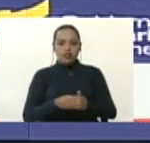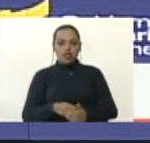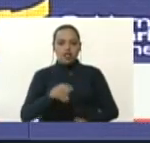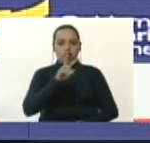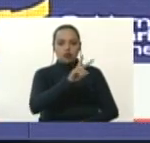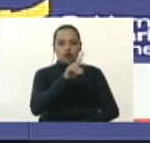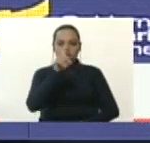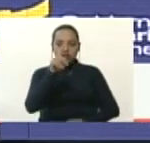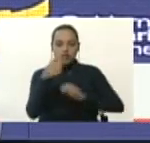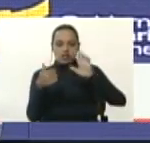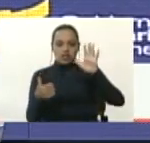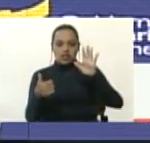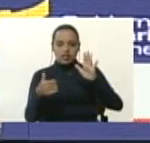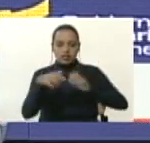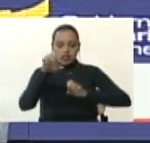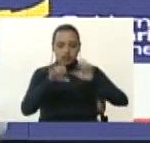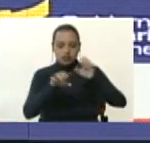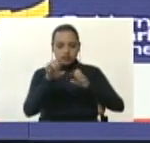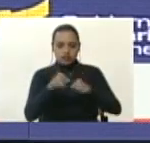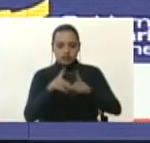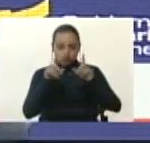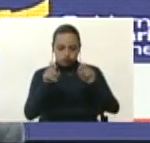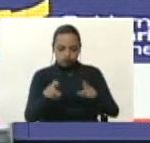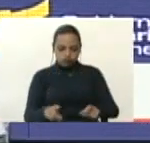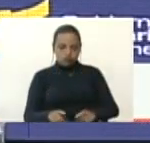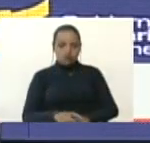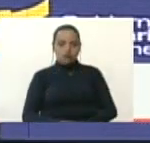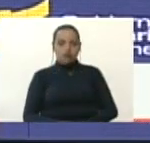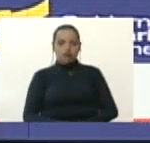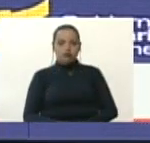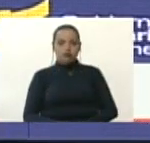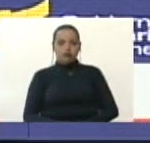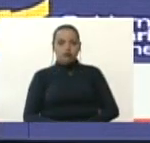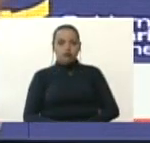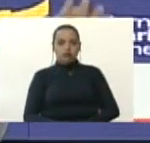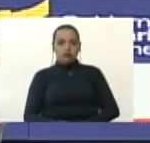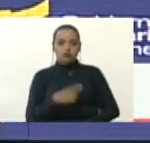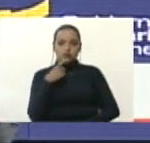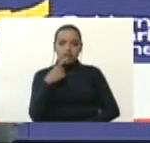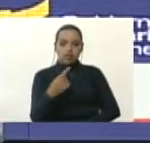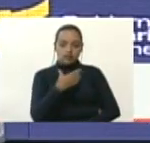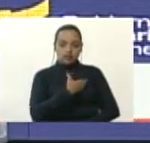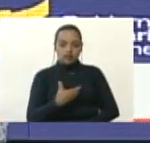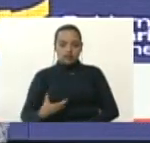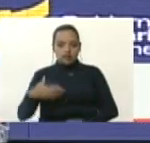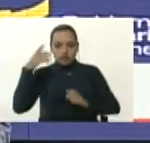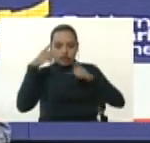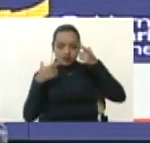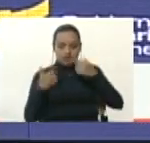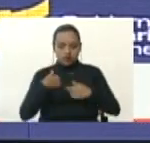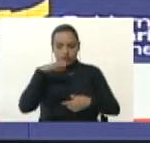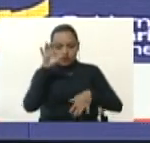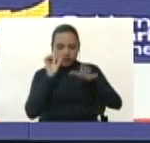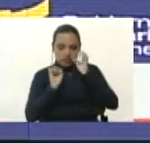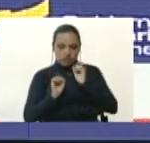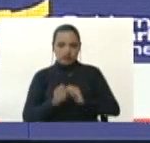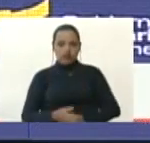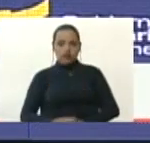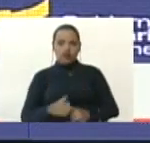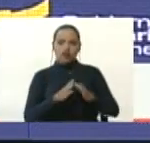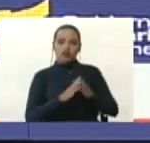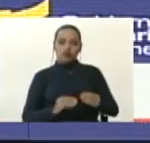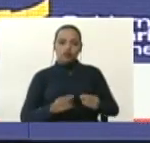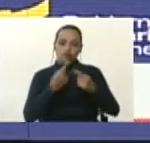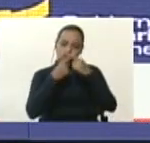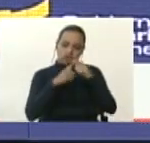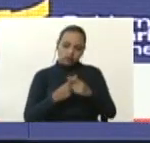737.004.216 exámenes. Yo siempre, como decía el comandante Chávez, yo lo aprendí de él, todo esto lo